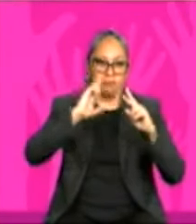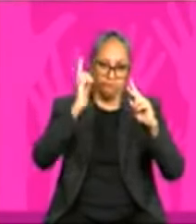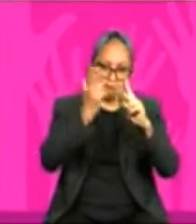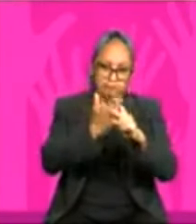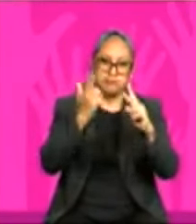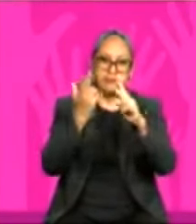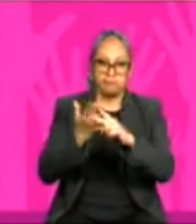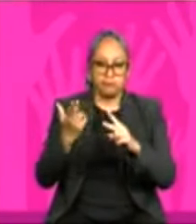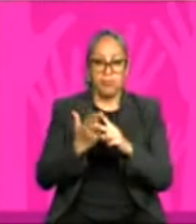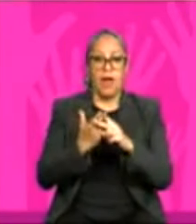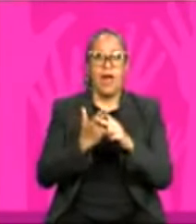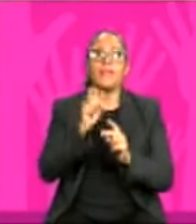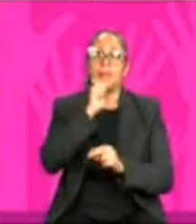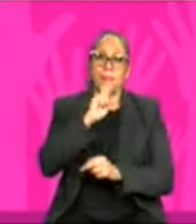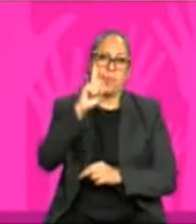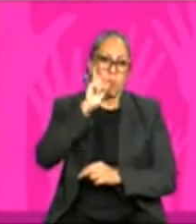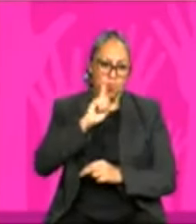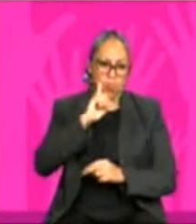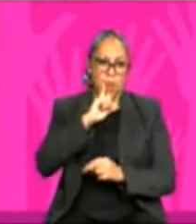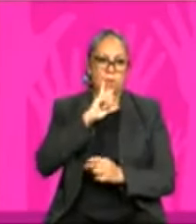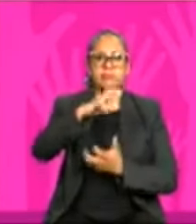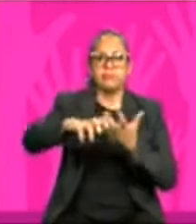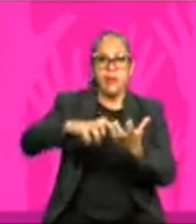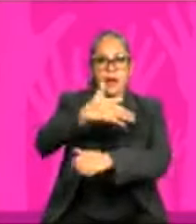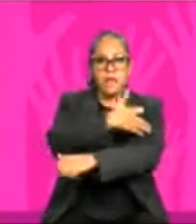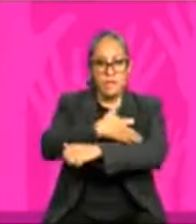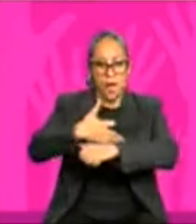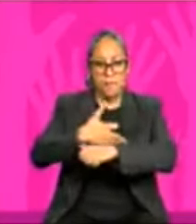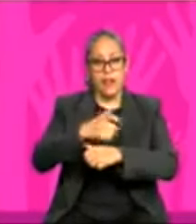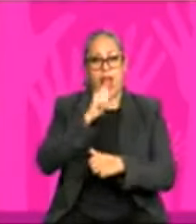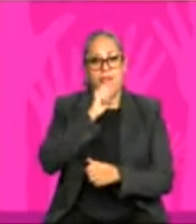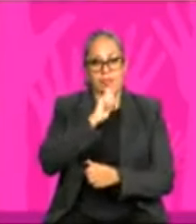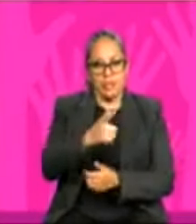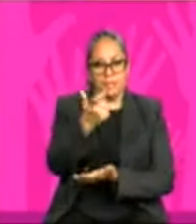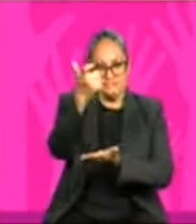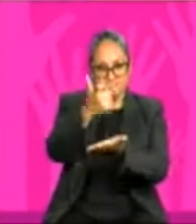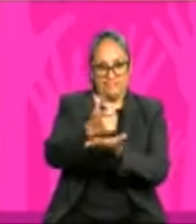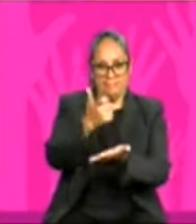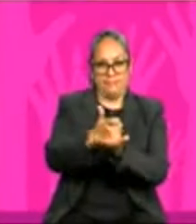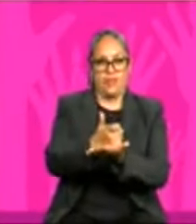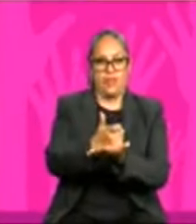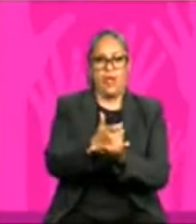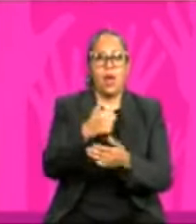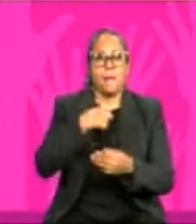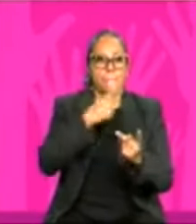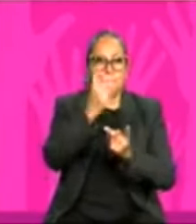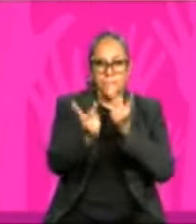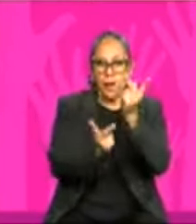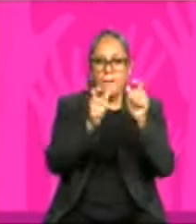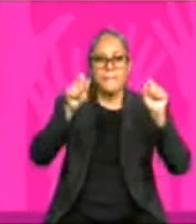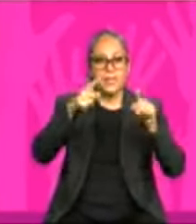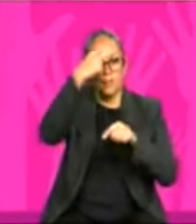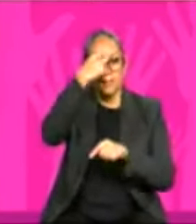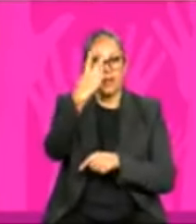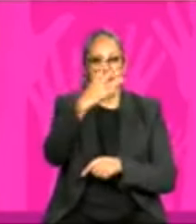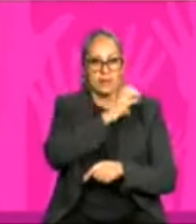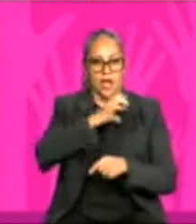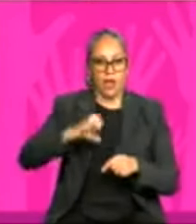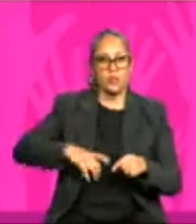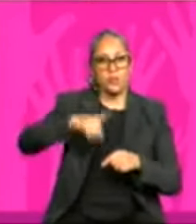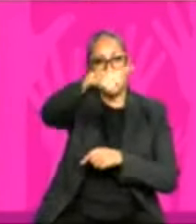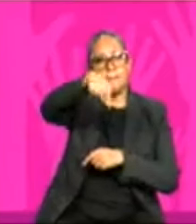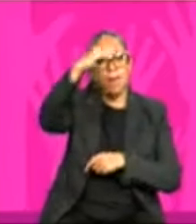doloso, feminicidio, violencia familiar y extorsión. La pregunta es la siguiente para las tres candidatas. ¿Cuál es su